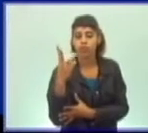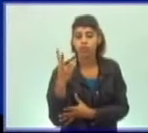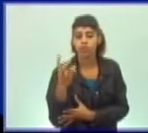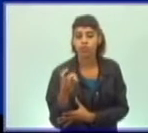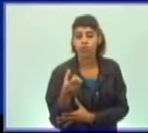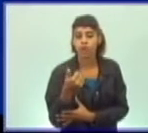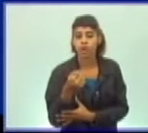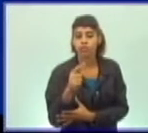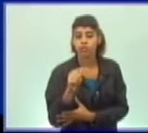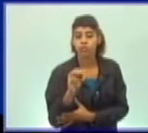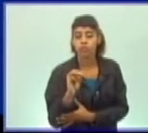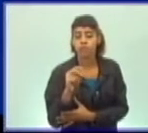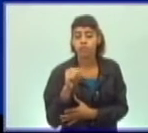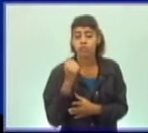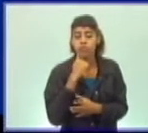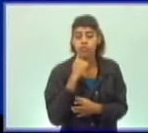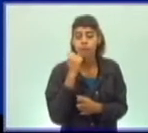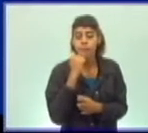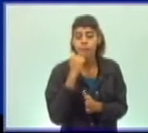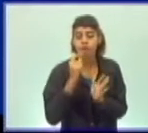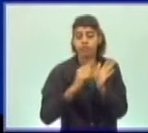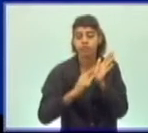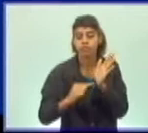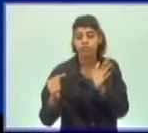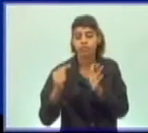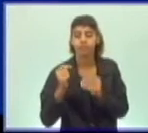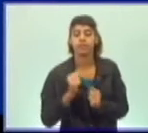electronegativo entre estos dos elementos.